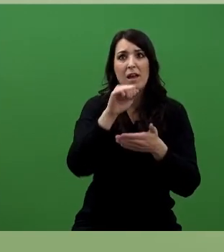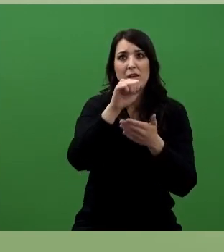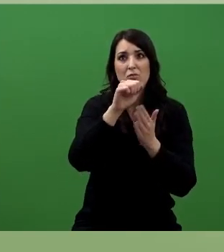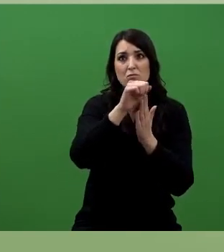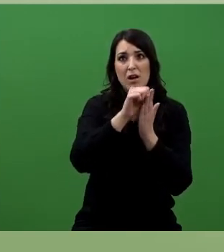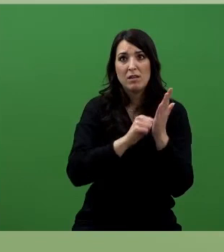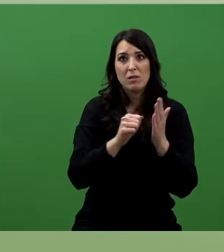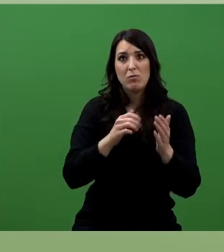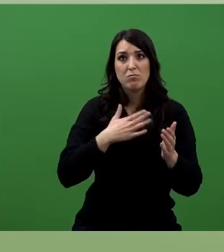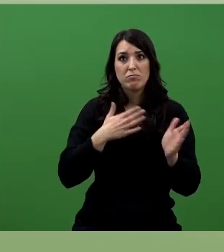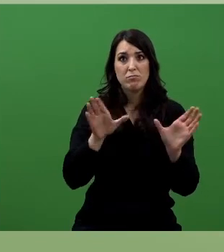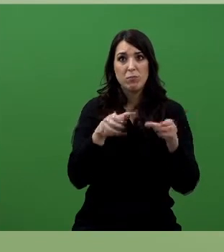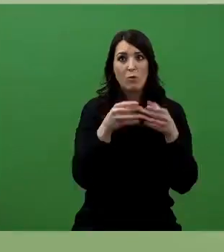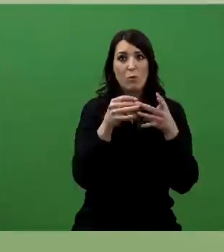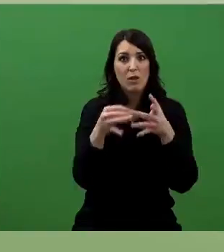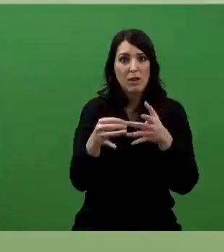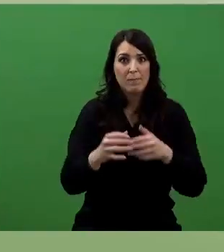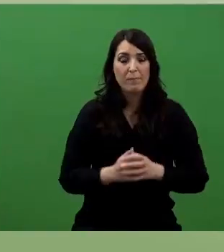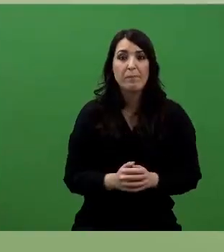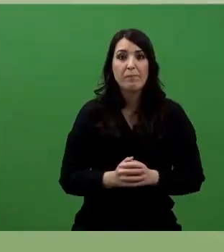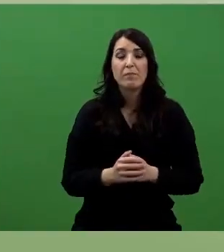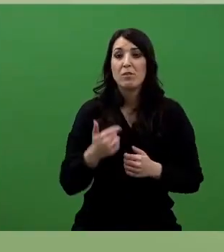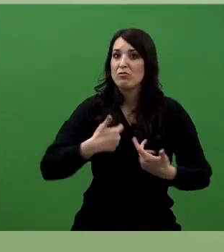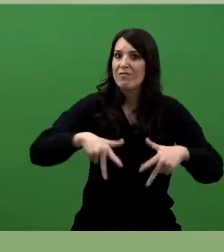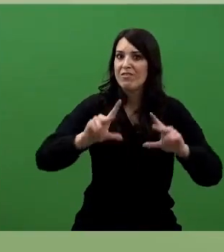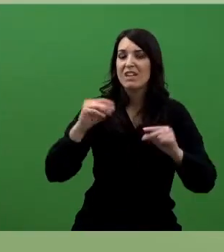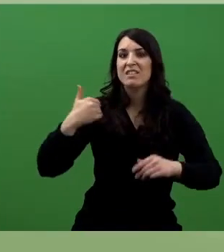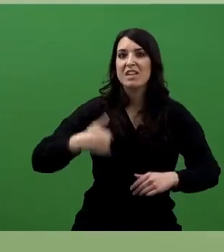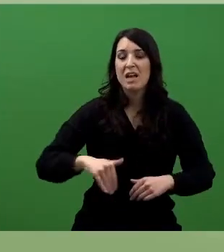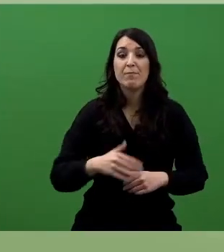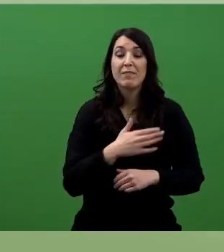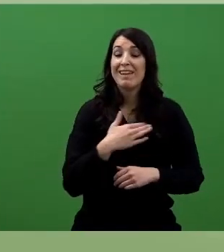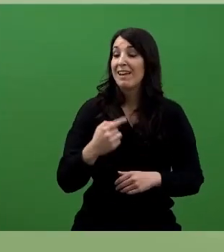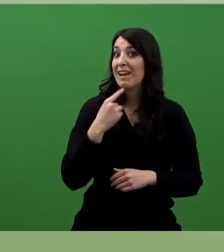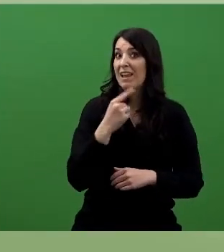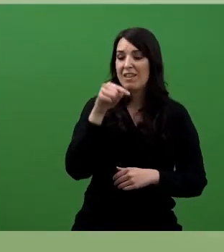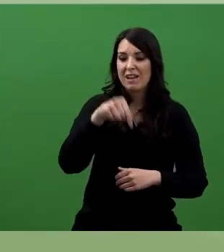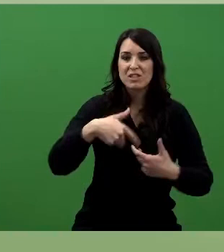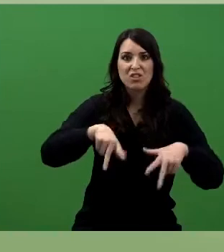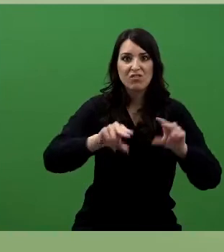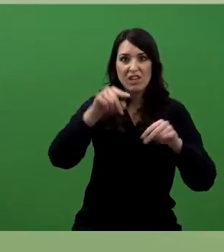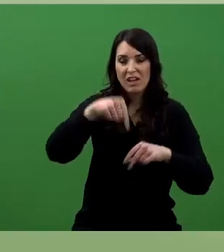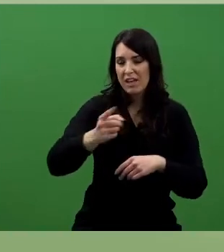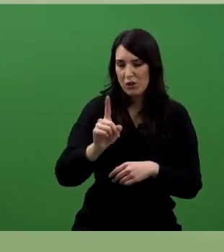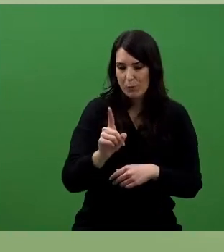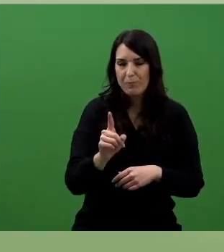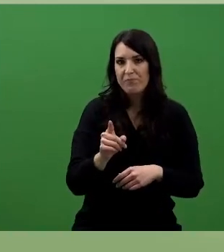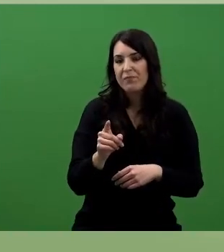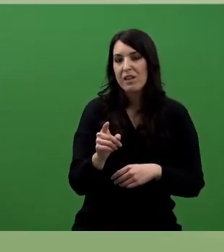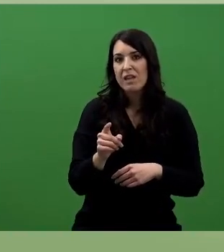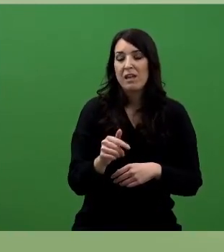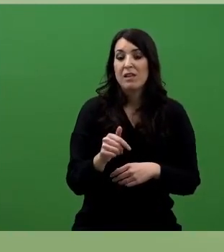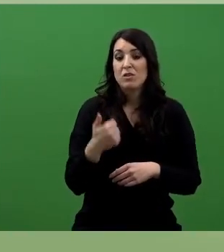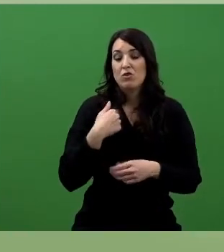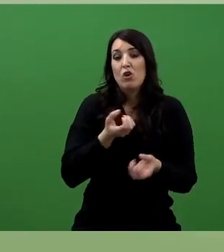persona de mi grupo, Gemma Bullick. Ya estoy acabando. Os quería decir que esto no se acaba aquí. Lo que os he comentado pues, es un